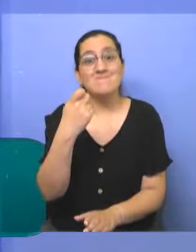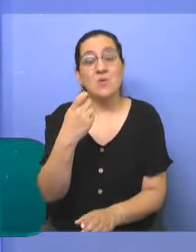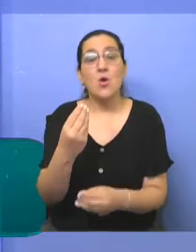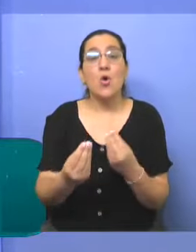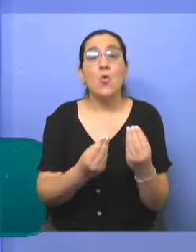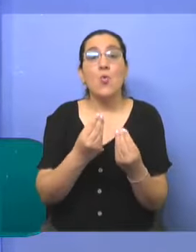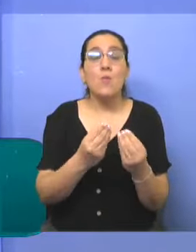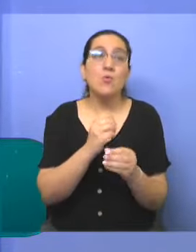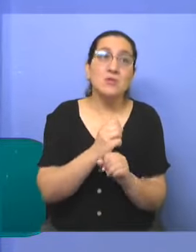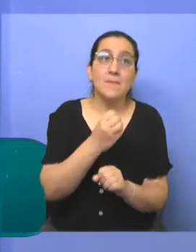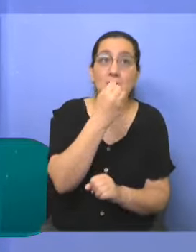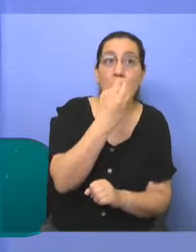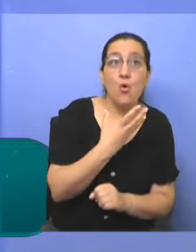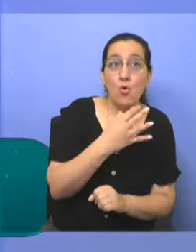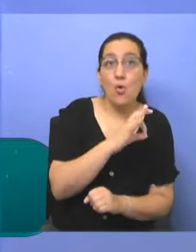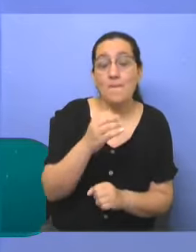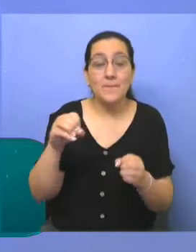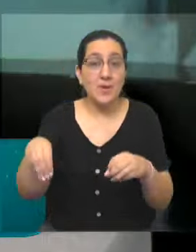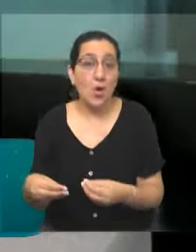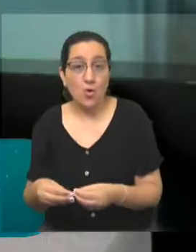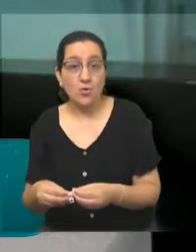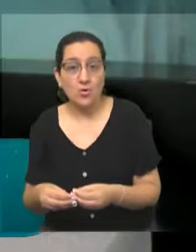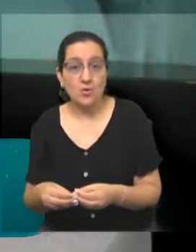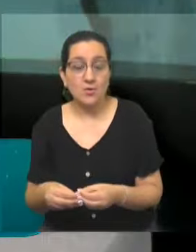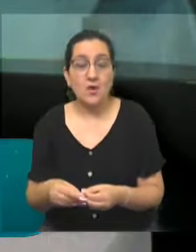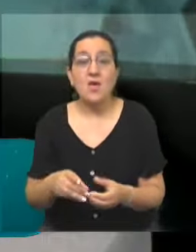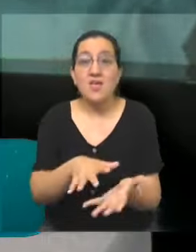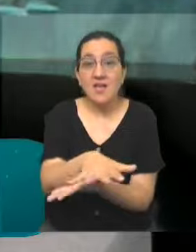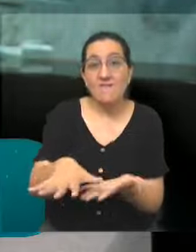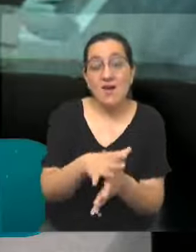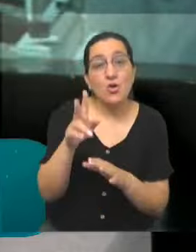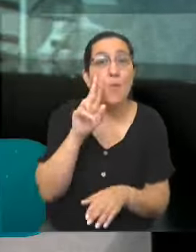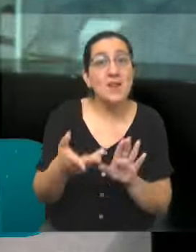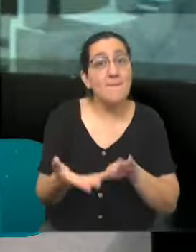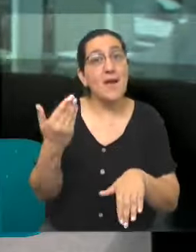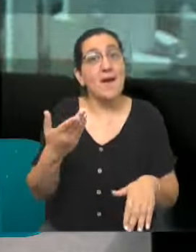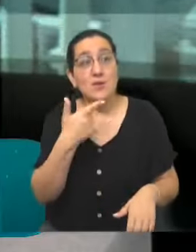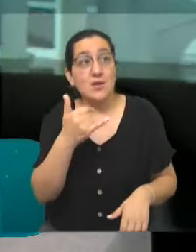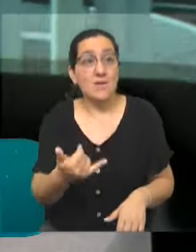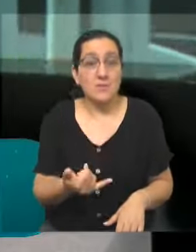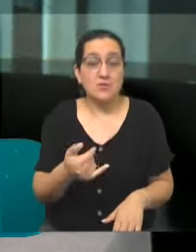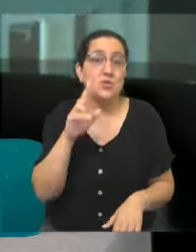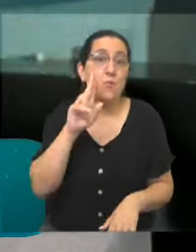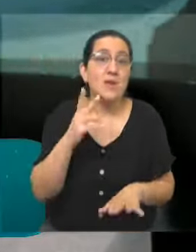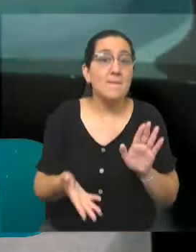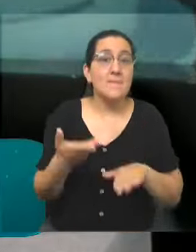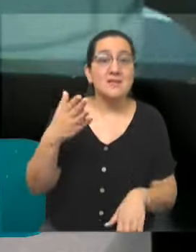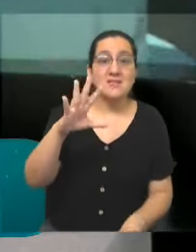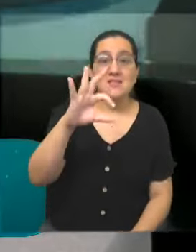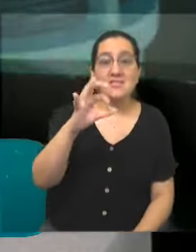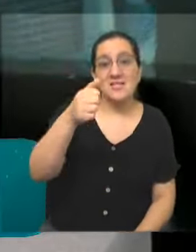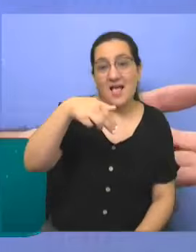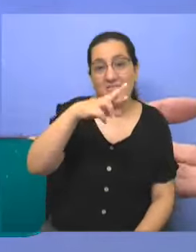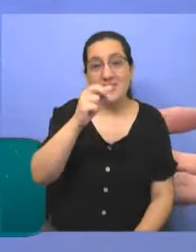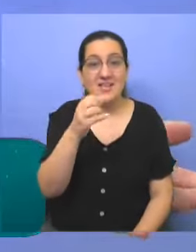puede ir mejor? ¿Qué columna puede ir peor? Así es como manejan las campañas. ¿De qué barrio nos miran más? Claro, por ejemplo. Si nos miran más Sandras que Horacio.